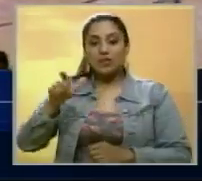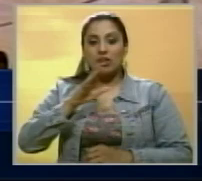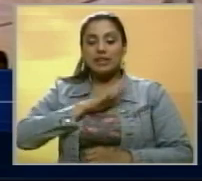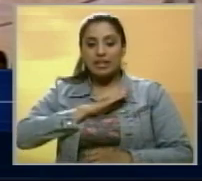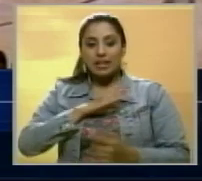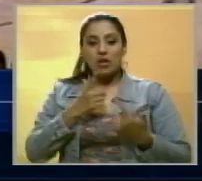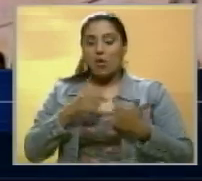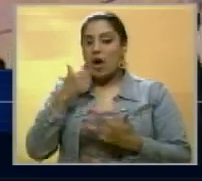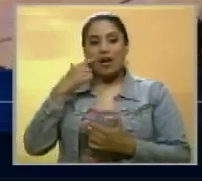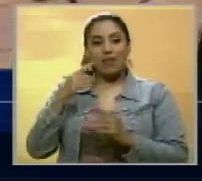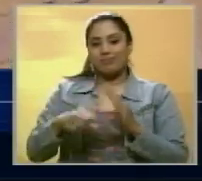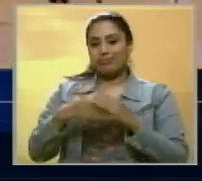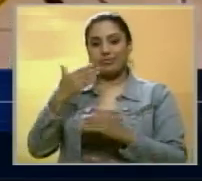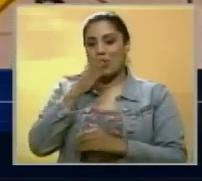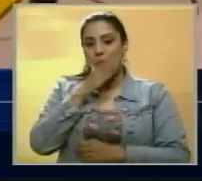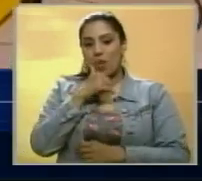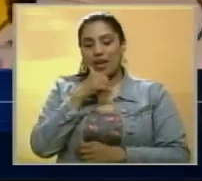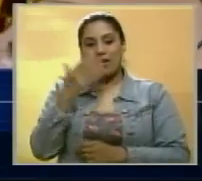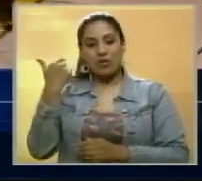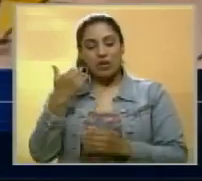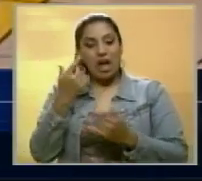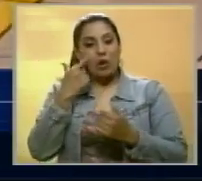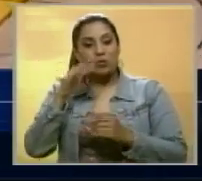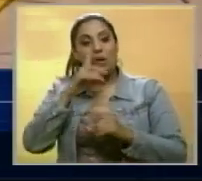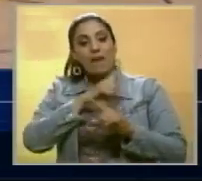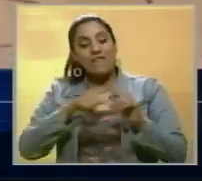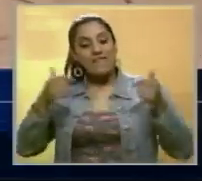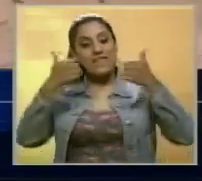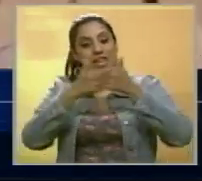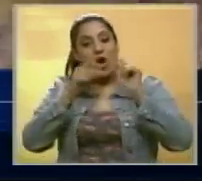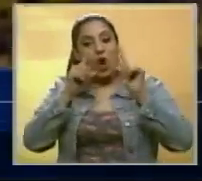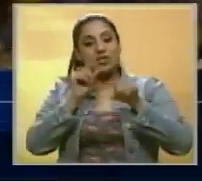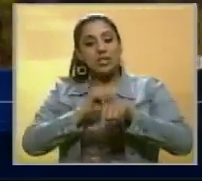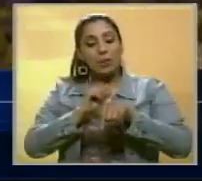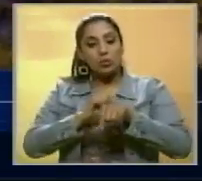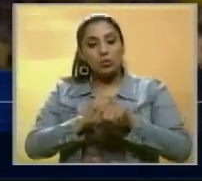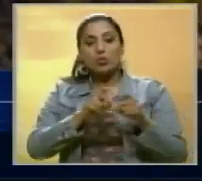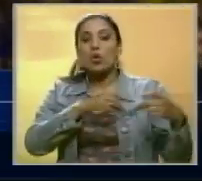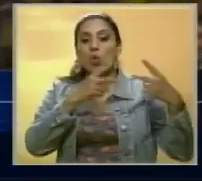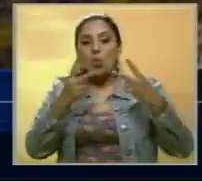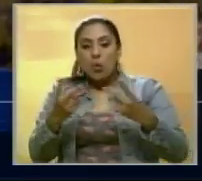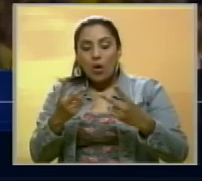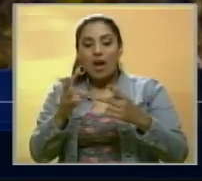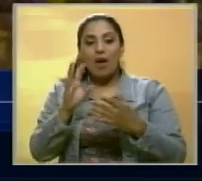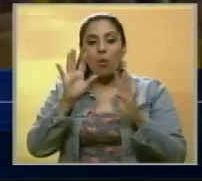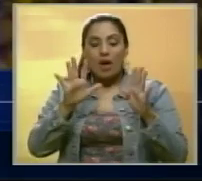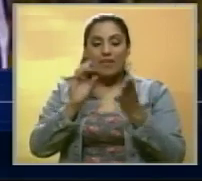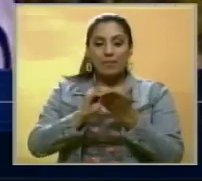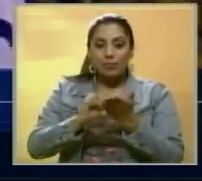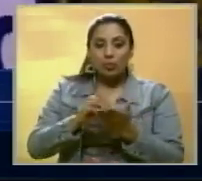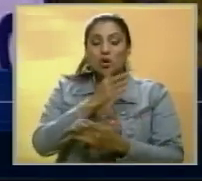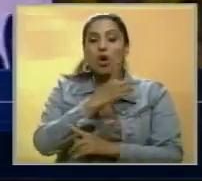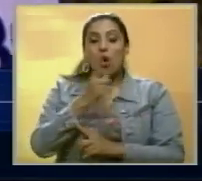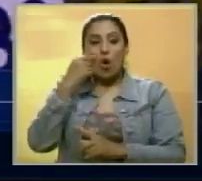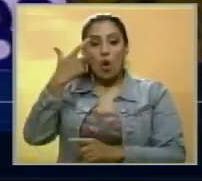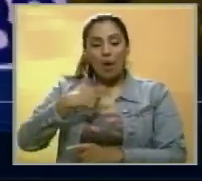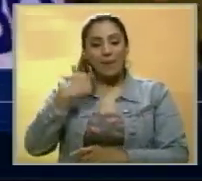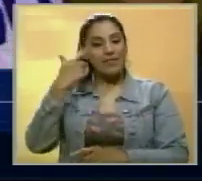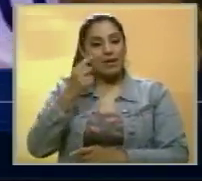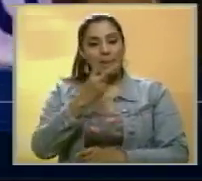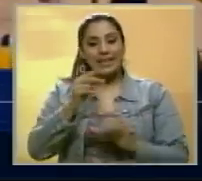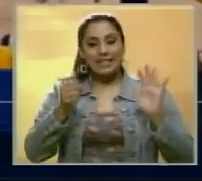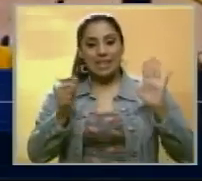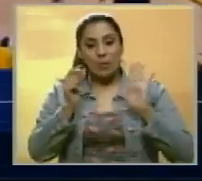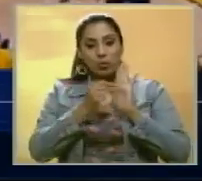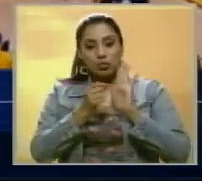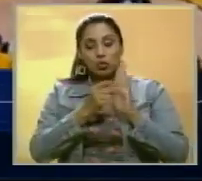Klay Thompson no fueron productivos como de costumbre, pues finalizaron con 11 puntos y 9 unidades respectivamente. Por Cleveland, Kyrie Irving culminó con